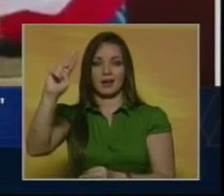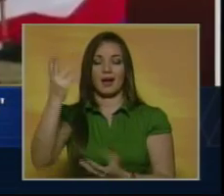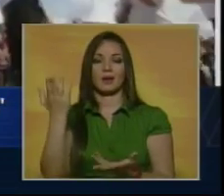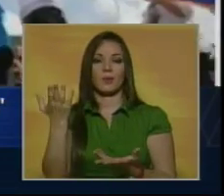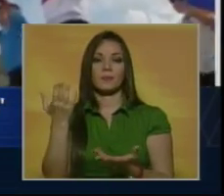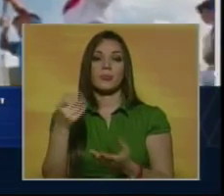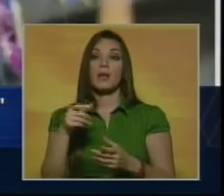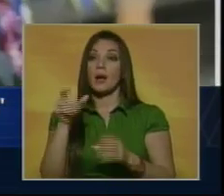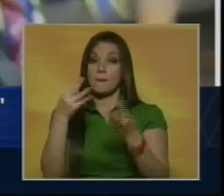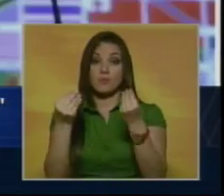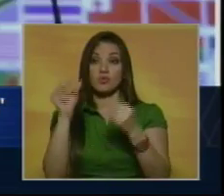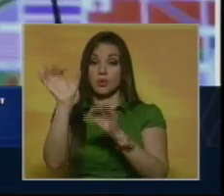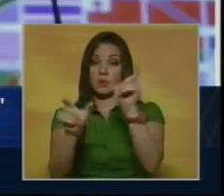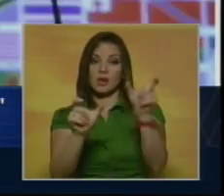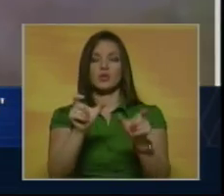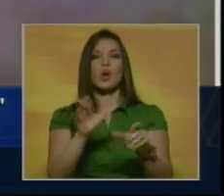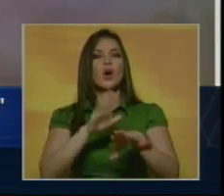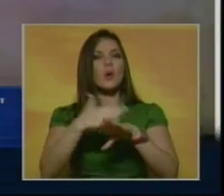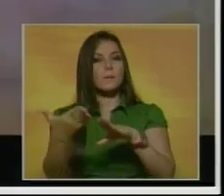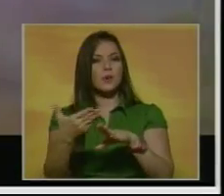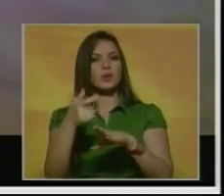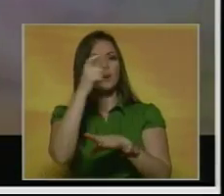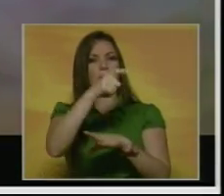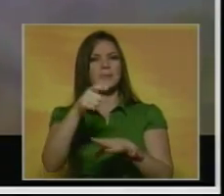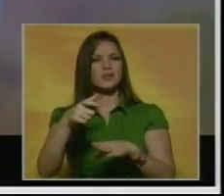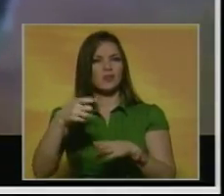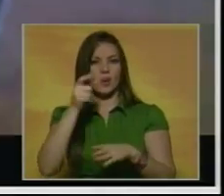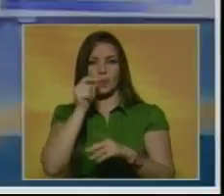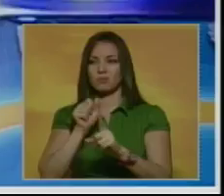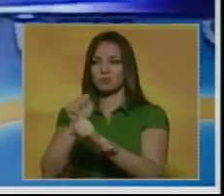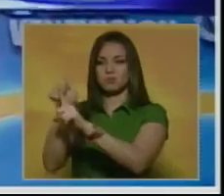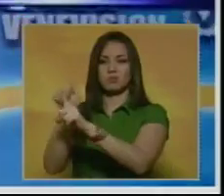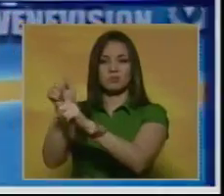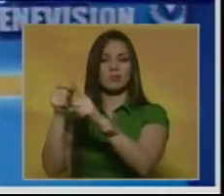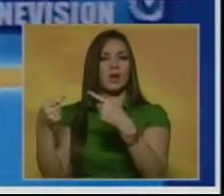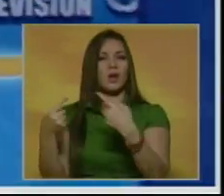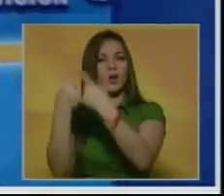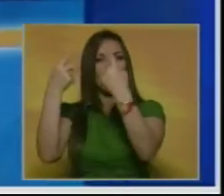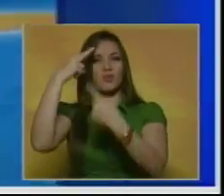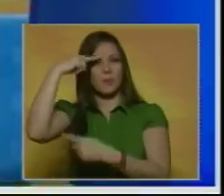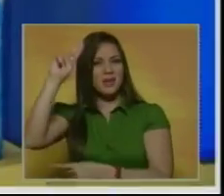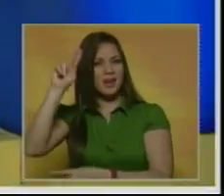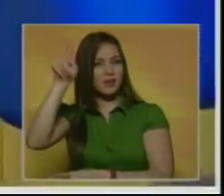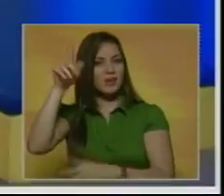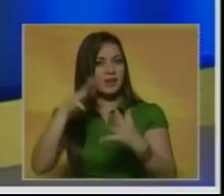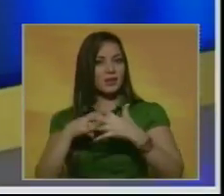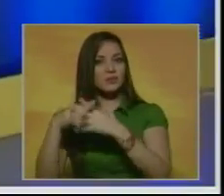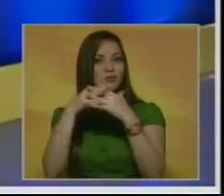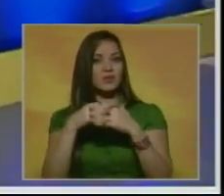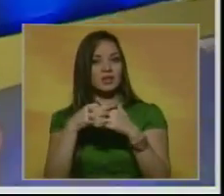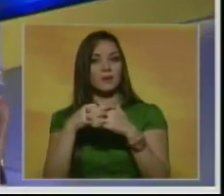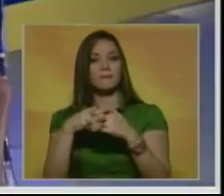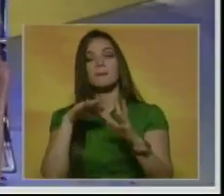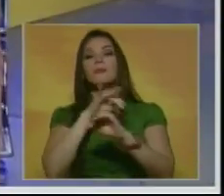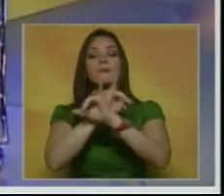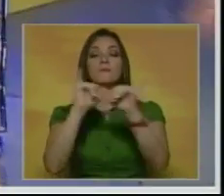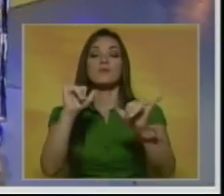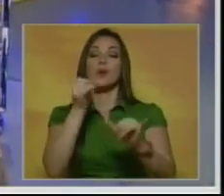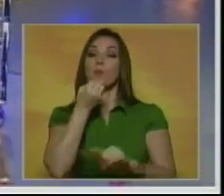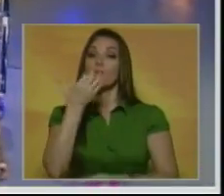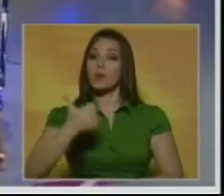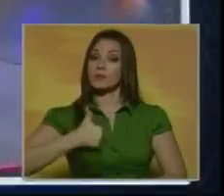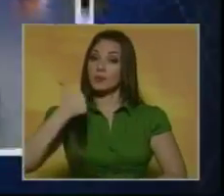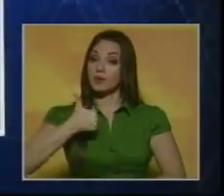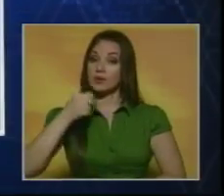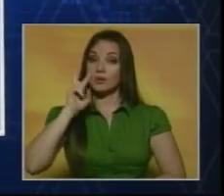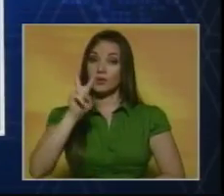hacer frente al racismo contra los mexicanos en Estados Unidos. Así llegamos una vez más al final. Yo soy Federica Guzmán, que tengan buen apetito y nos vemos aquí